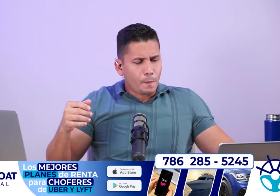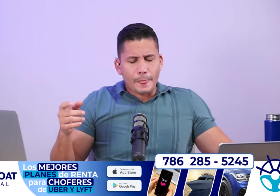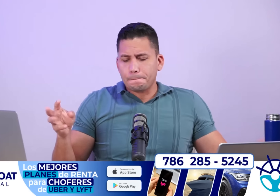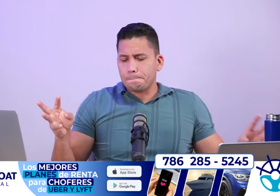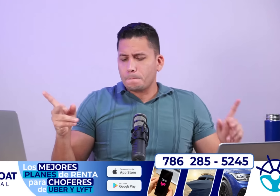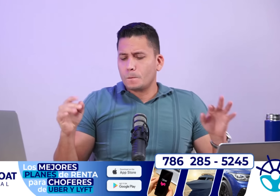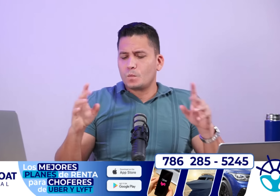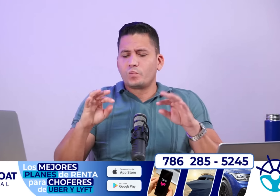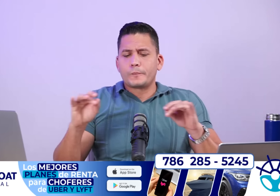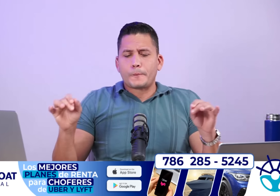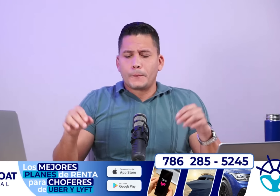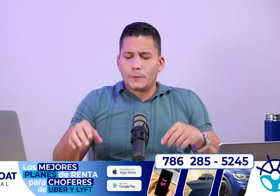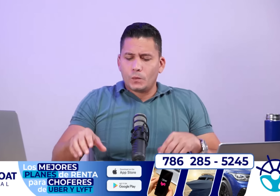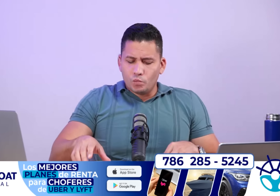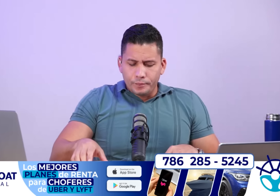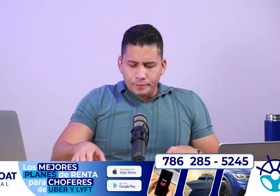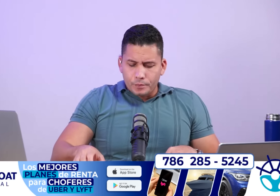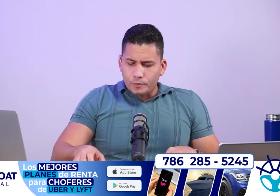Ay